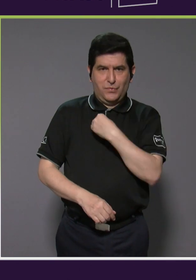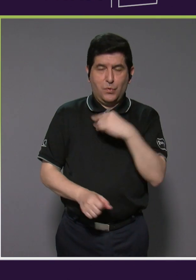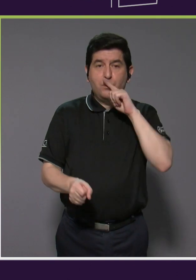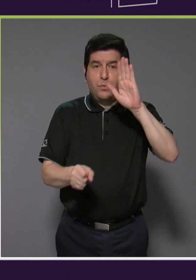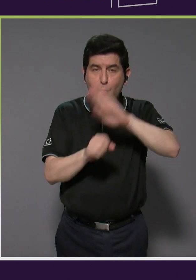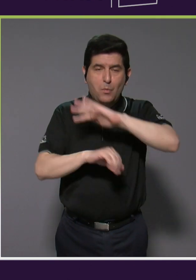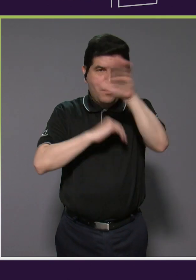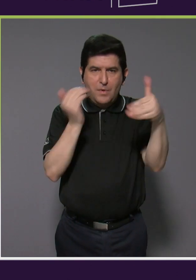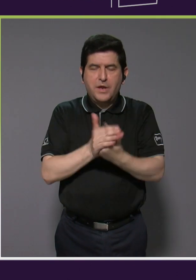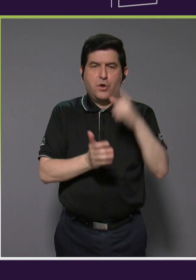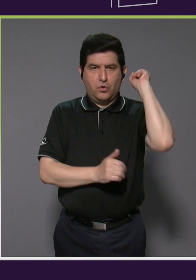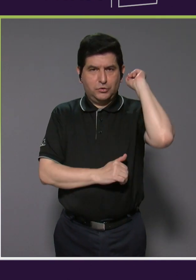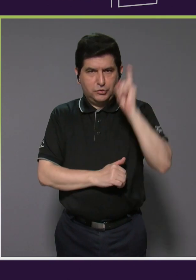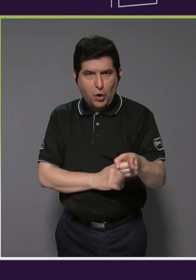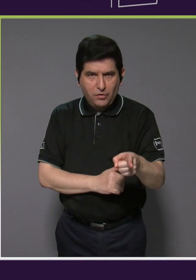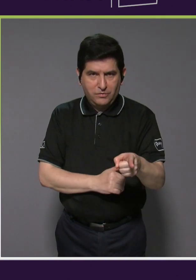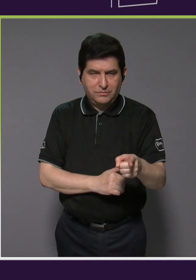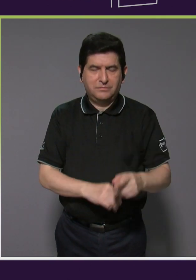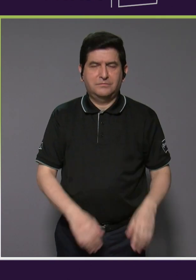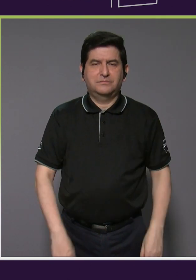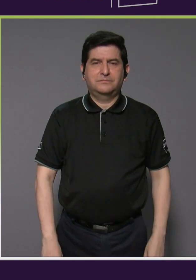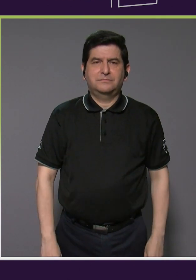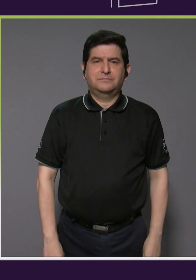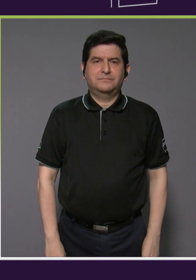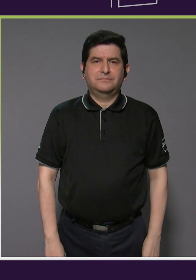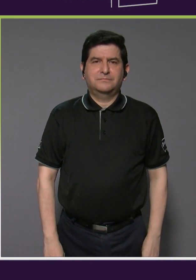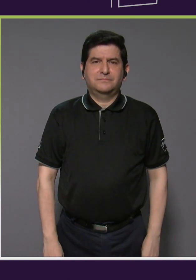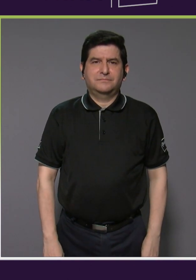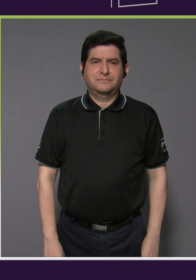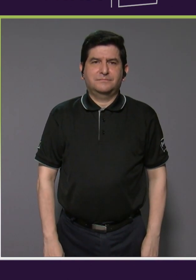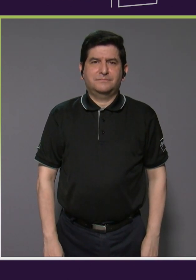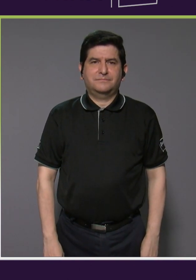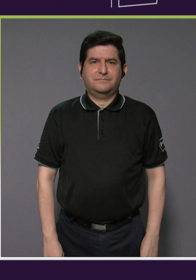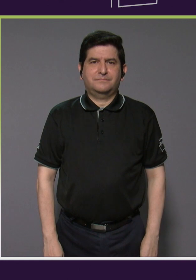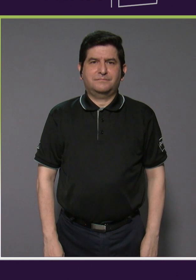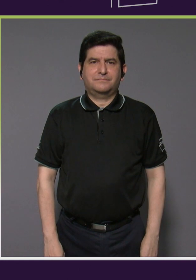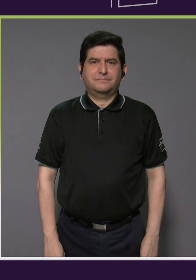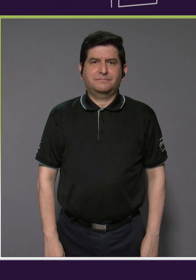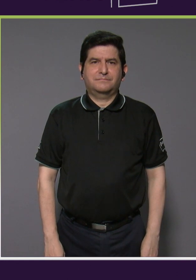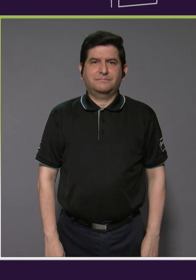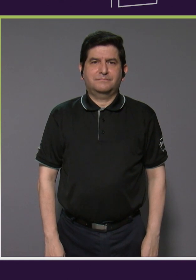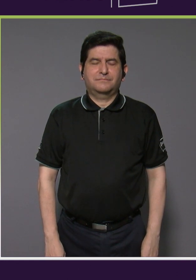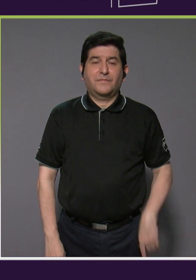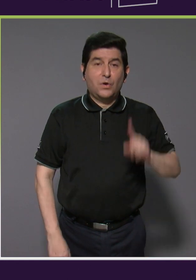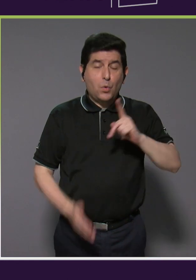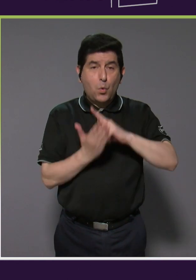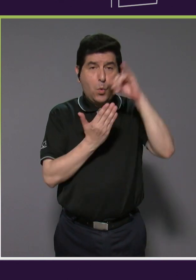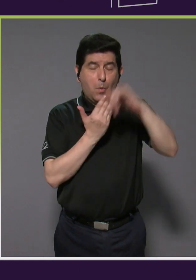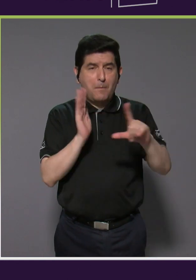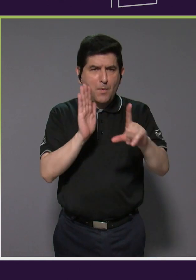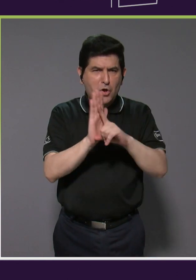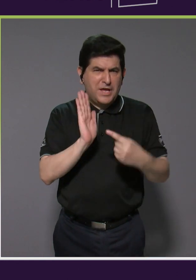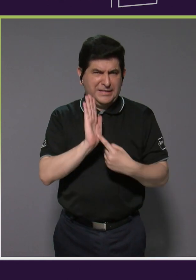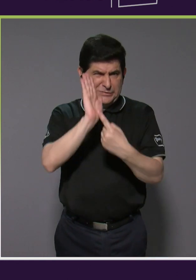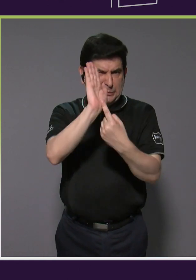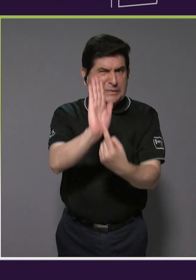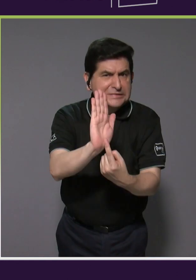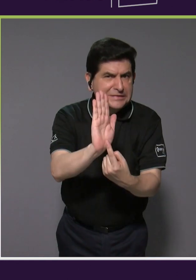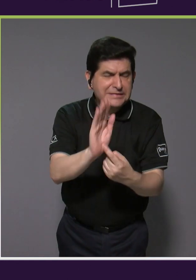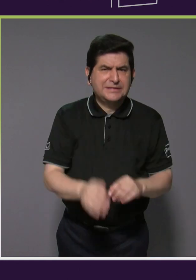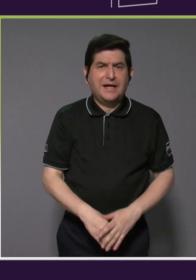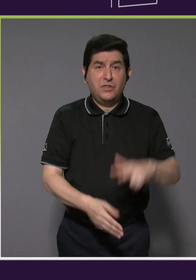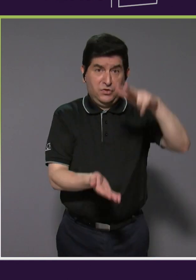todas las obligaciones y que se presente un proyecto de ley y que se